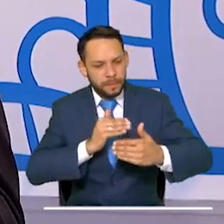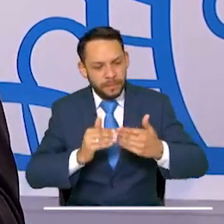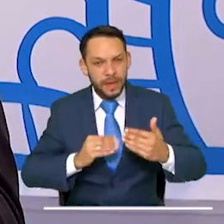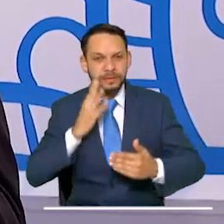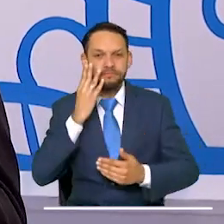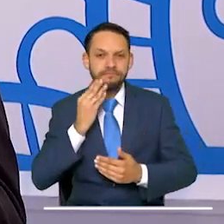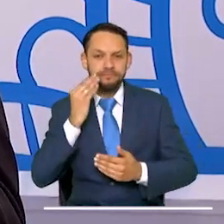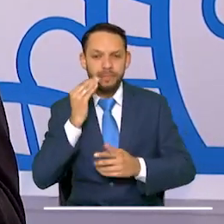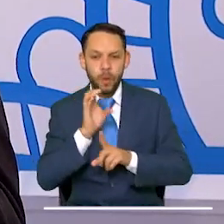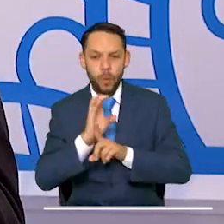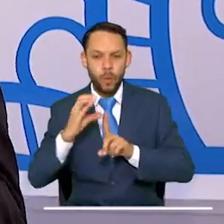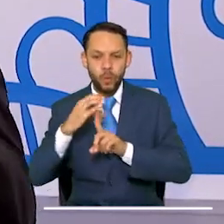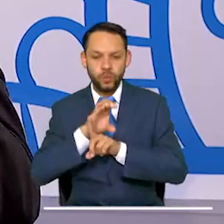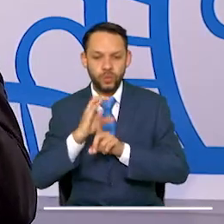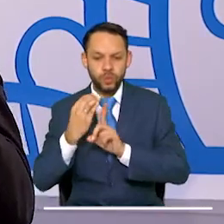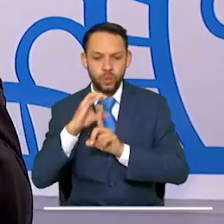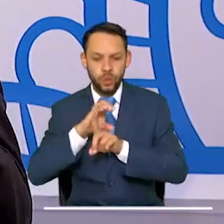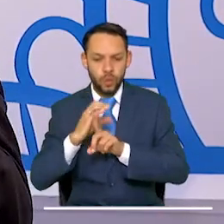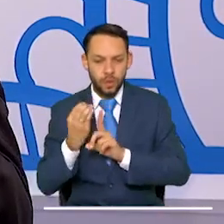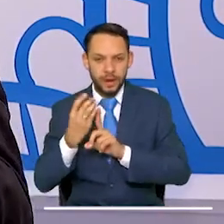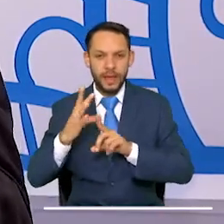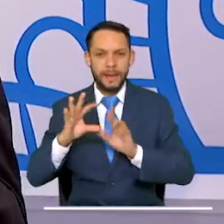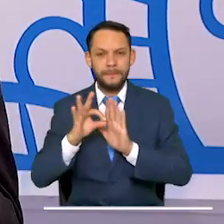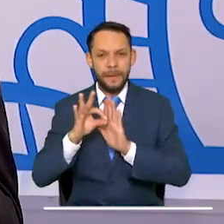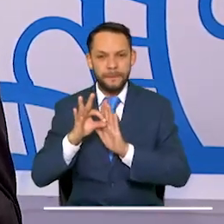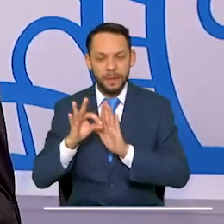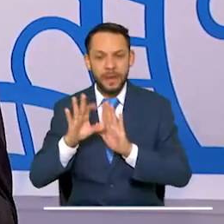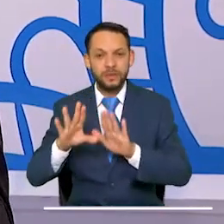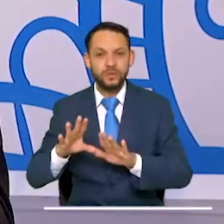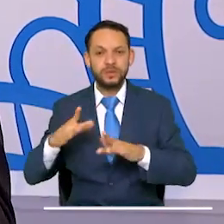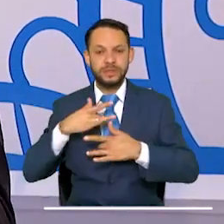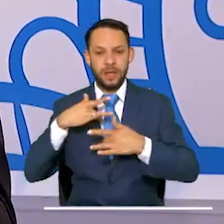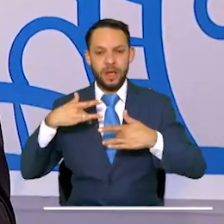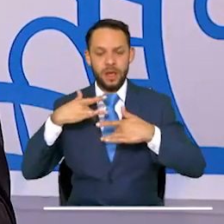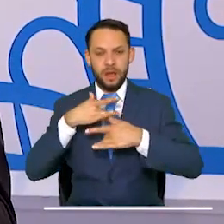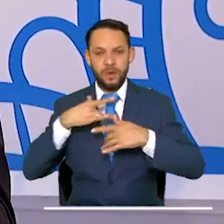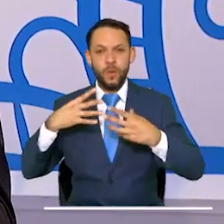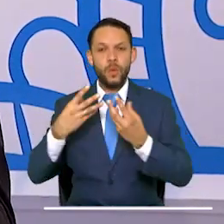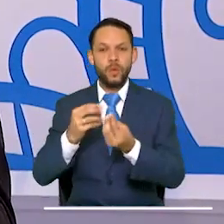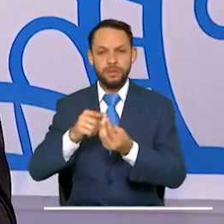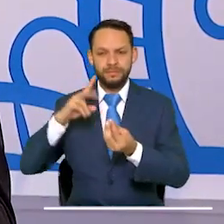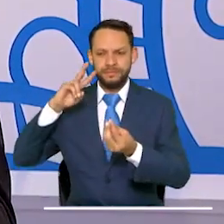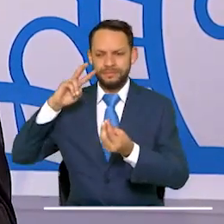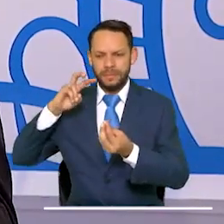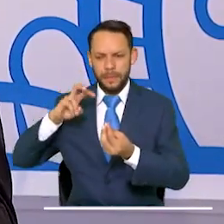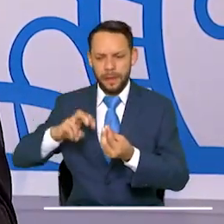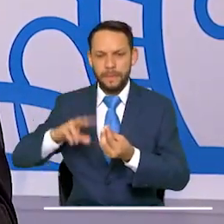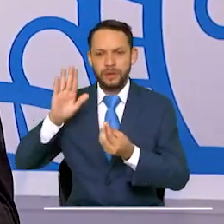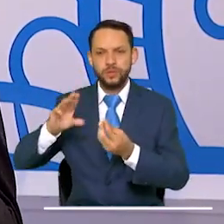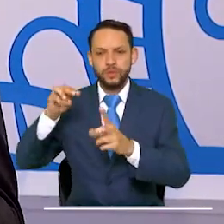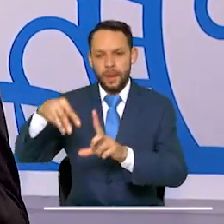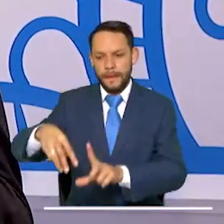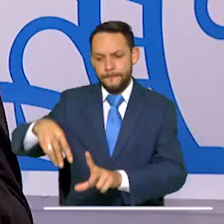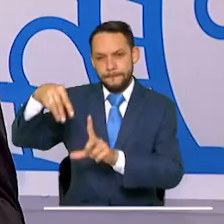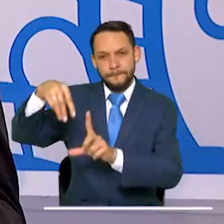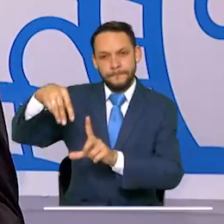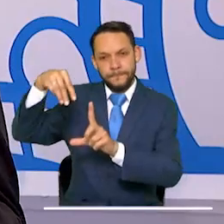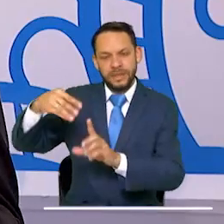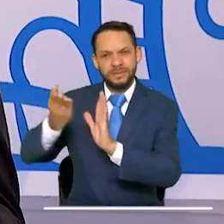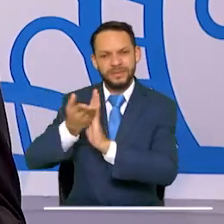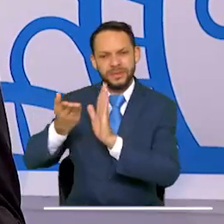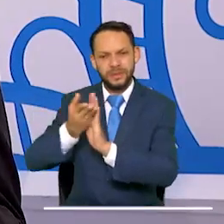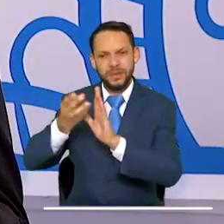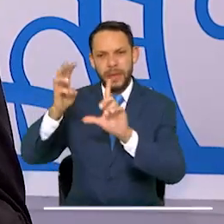culturas y droga, que son del campo de la salud, porque si bien es cierto, pues la maestría tiene sus orígenes en el campo desde un